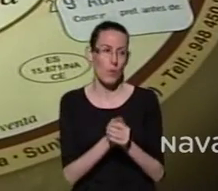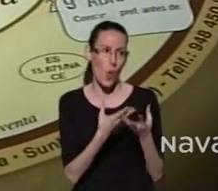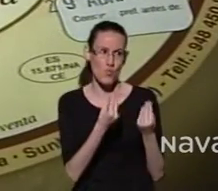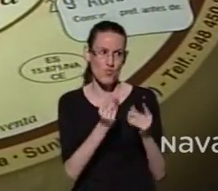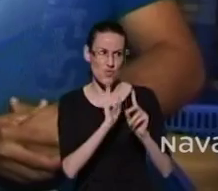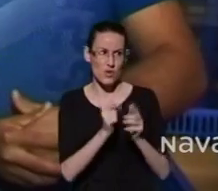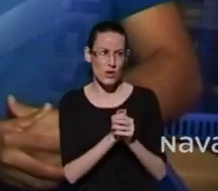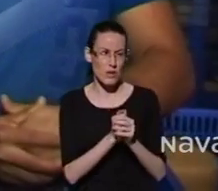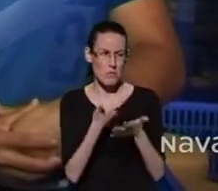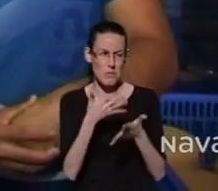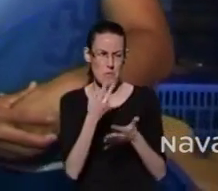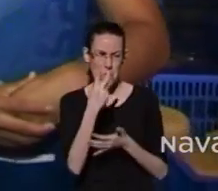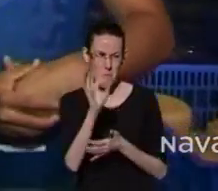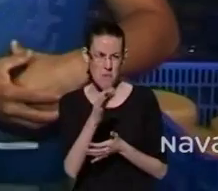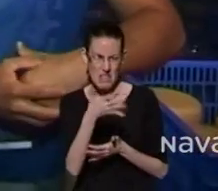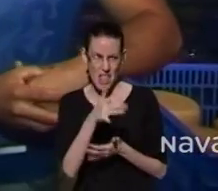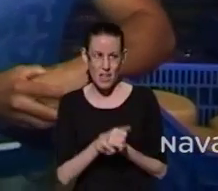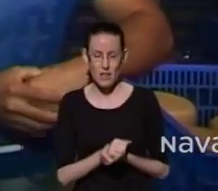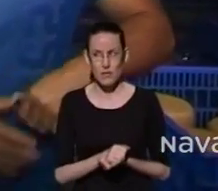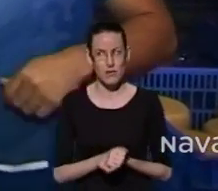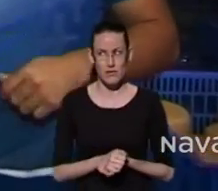¿Unos 20 se suelen llevar o no?